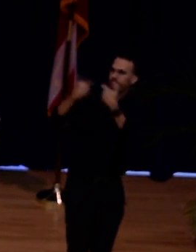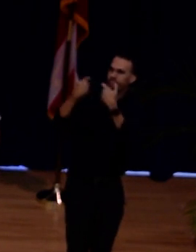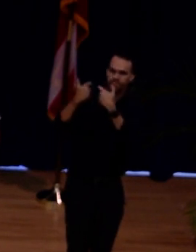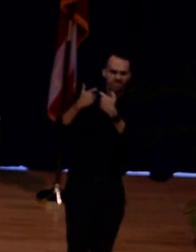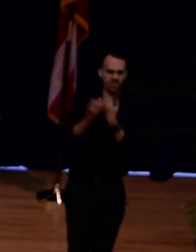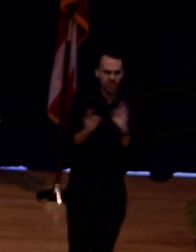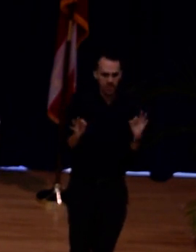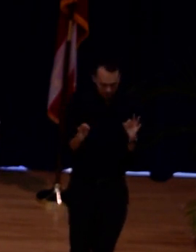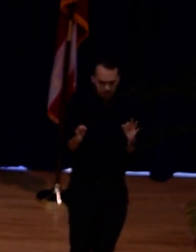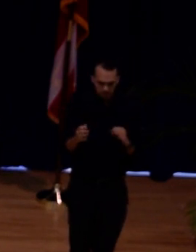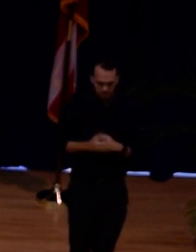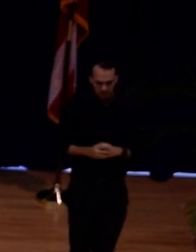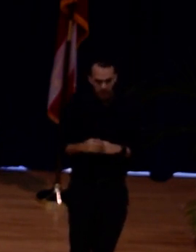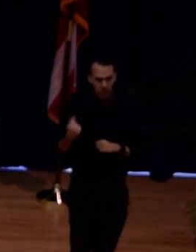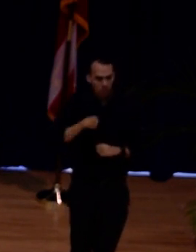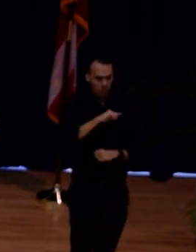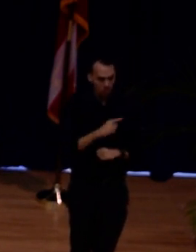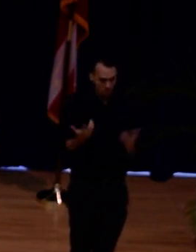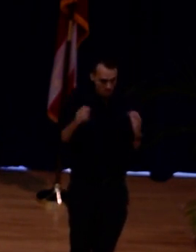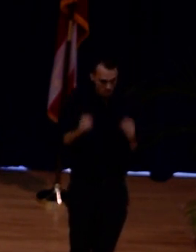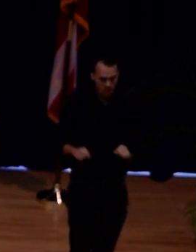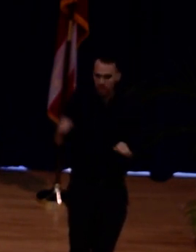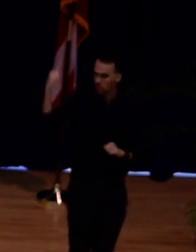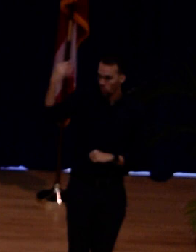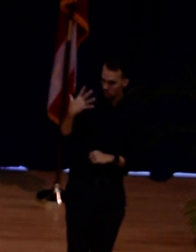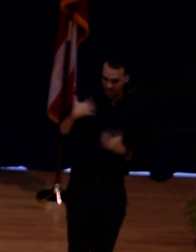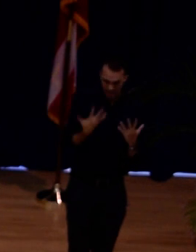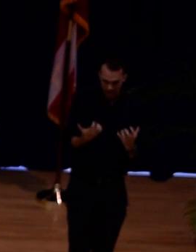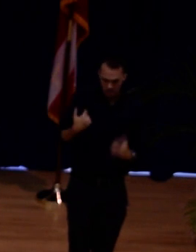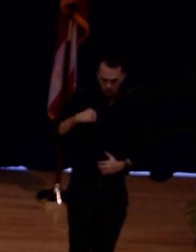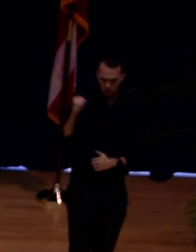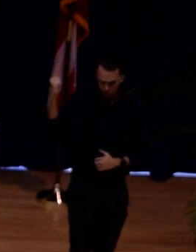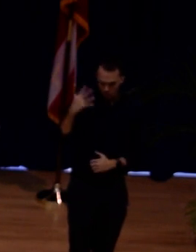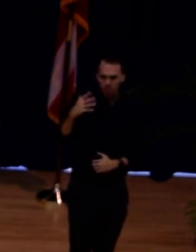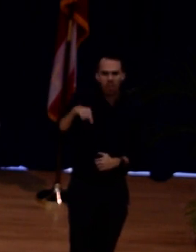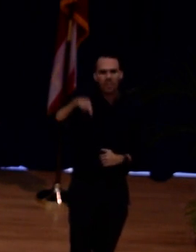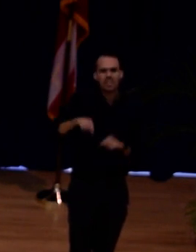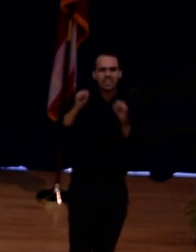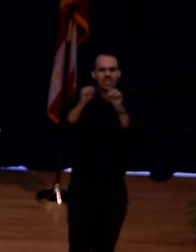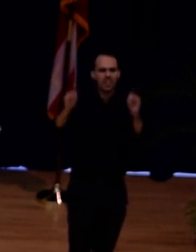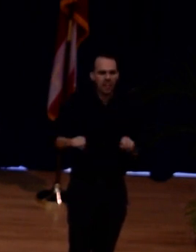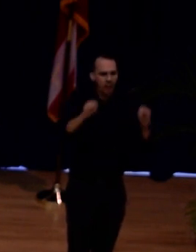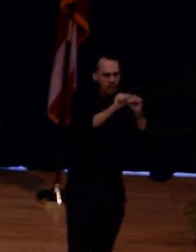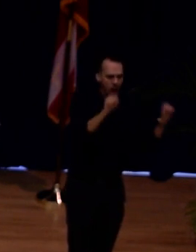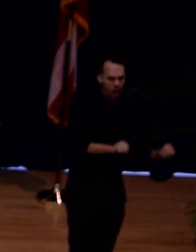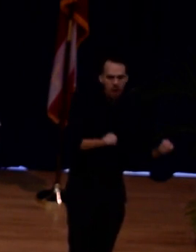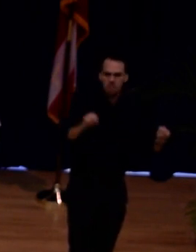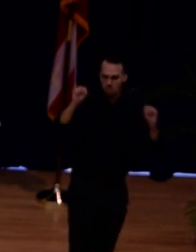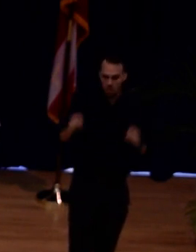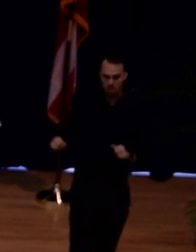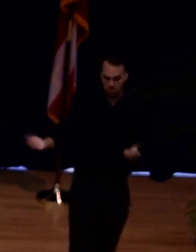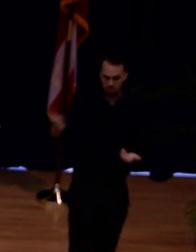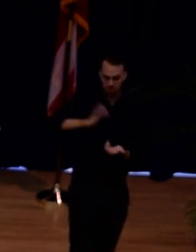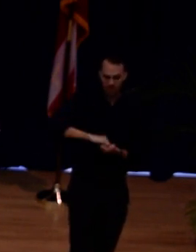En una discusión dentro, ¿verdad?, de lo que hablamos de Queremos Sol, es que esos sistemas de energía los conectamos a la red,